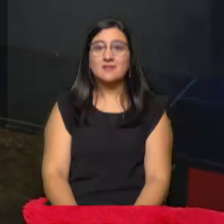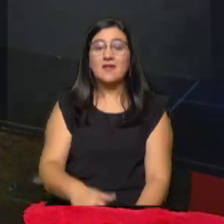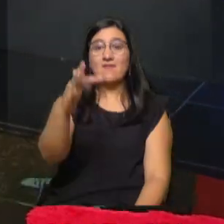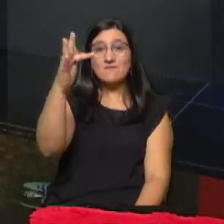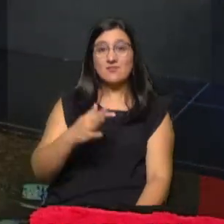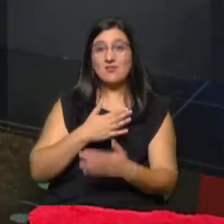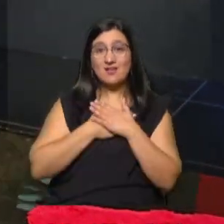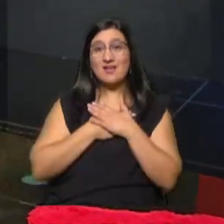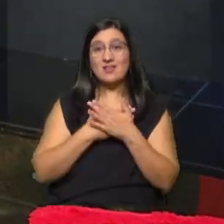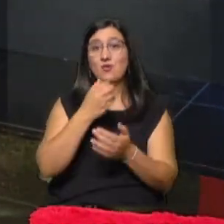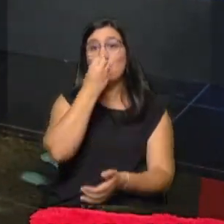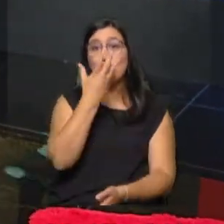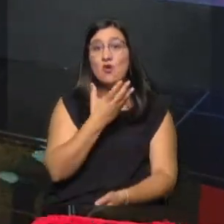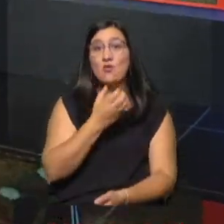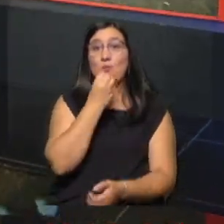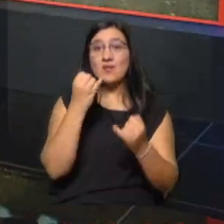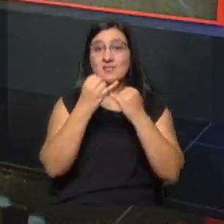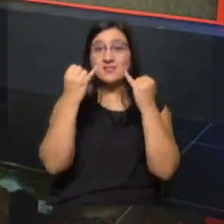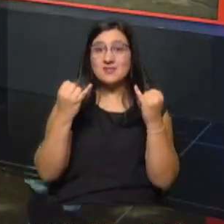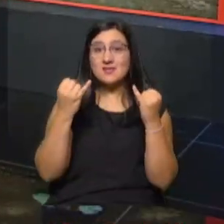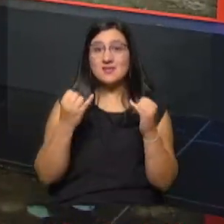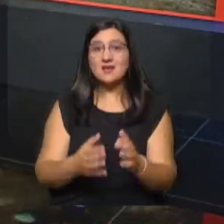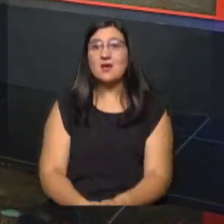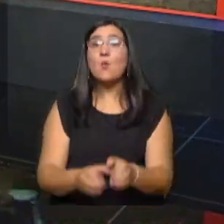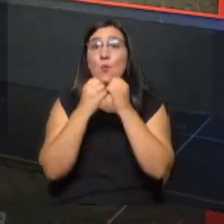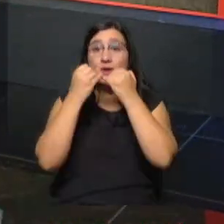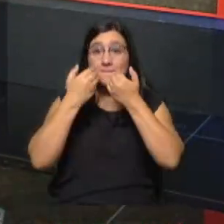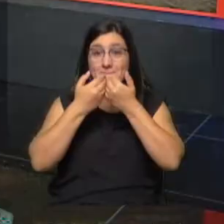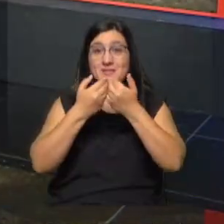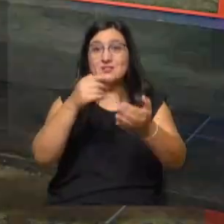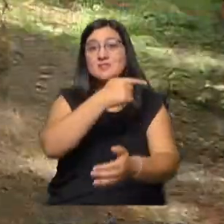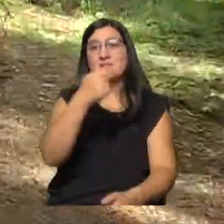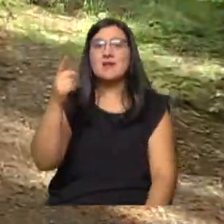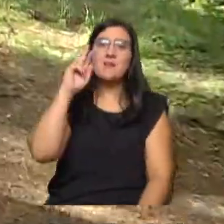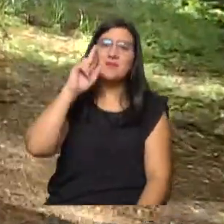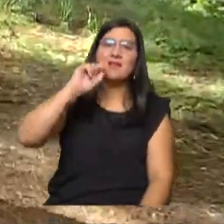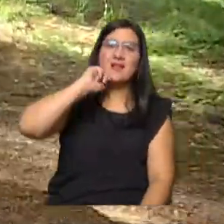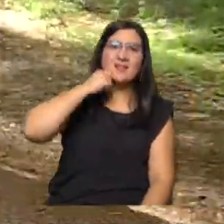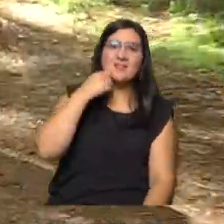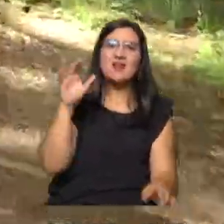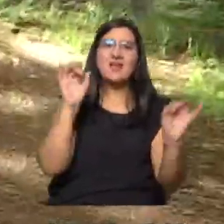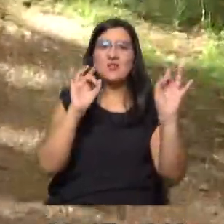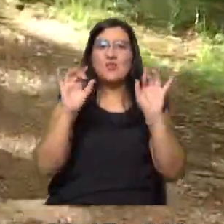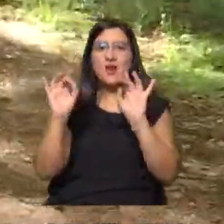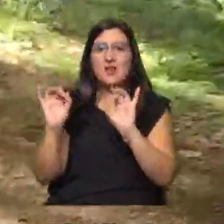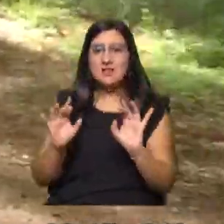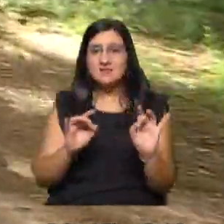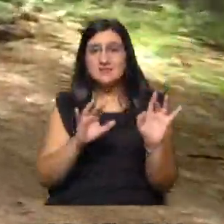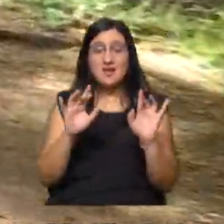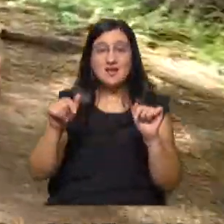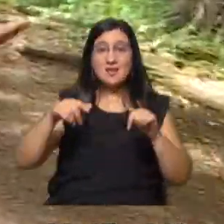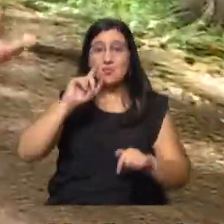Fito, ay, querido Flor, muy pero muy buen día. Buen inicio de semana, mirá lo que es esto, Fito, la naturaleza en sí, aquí en